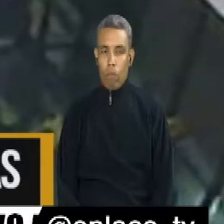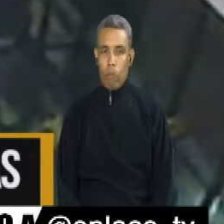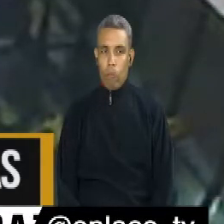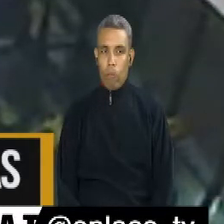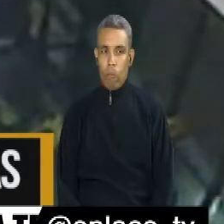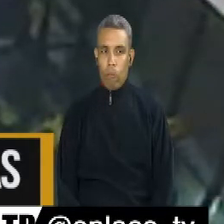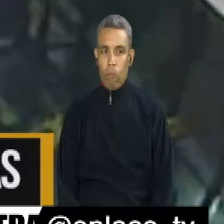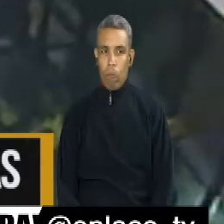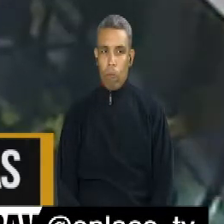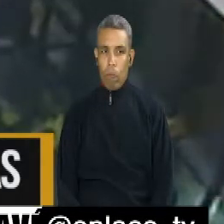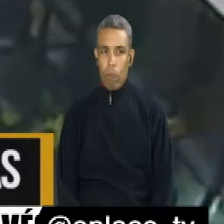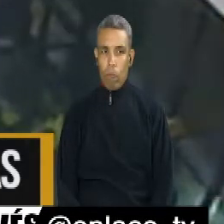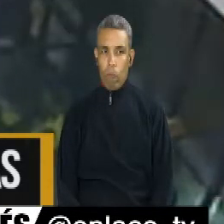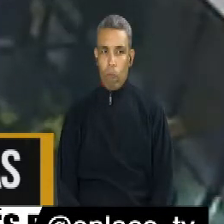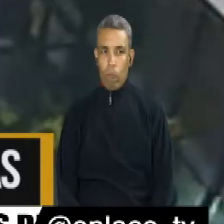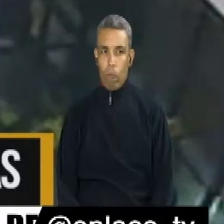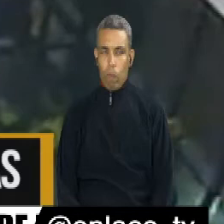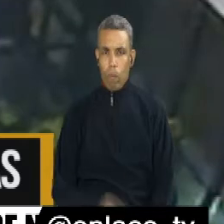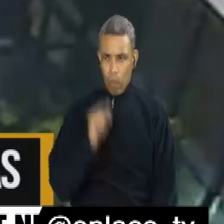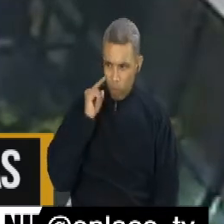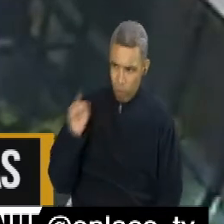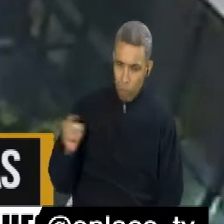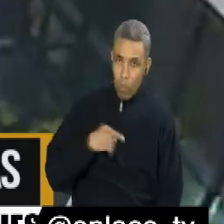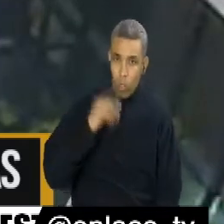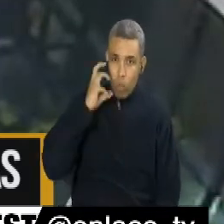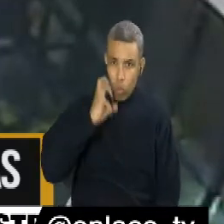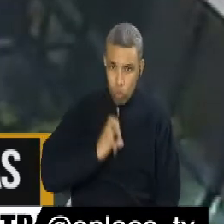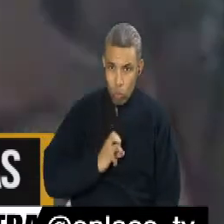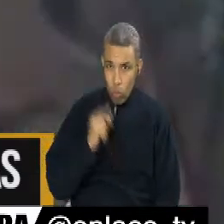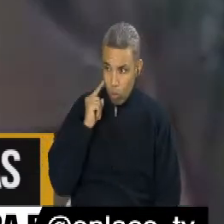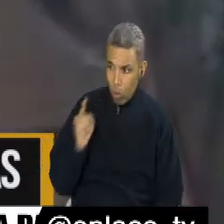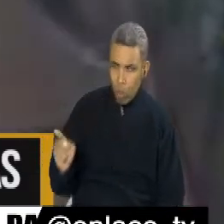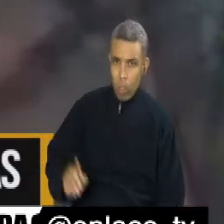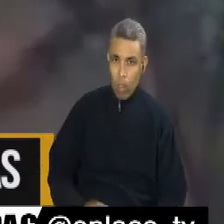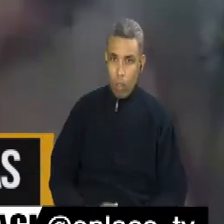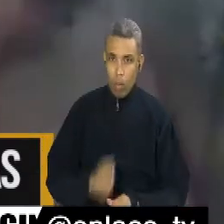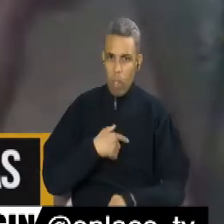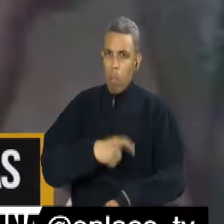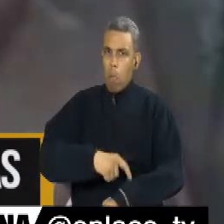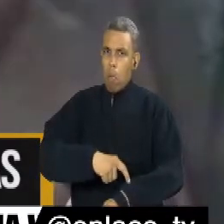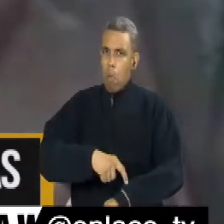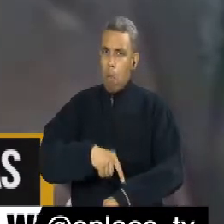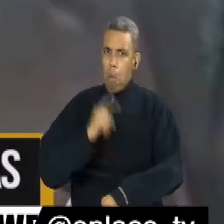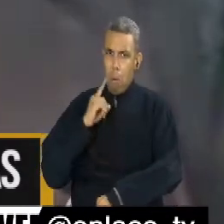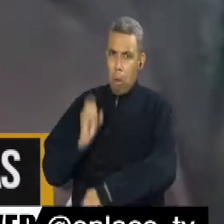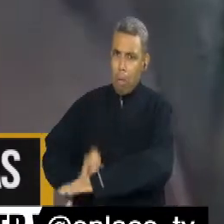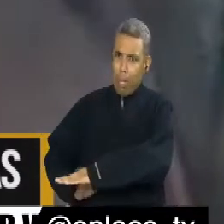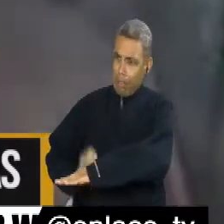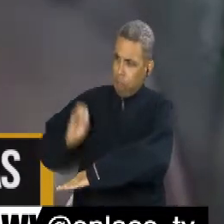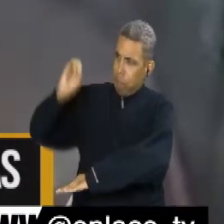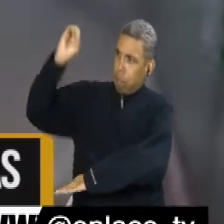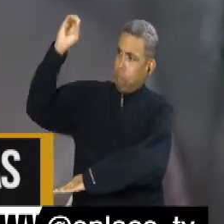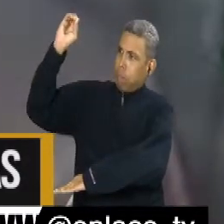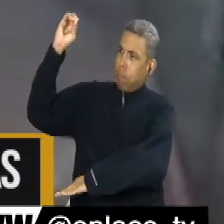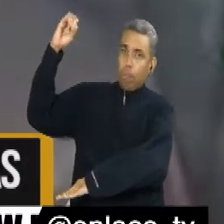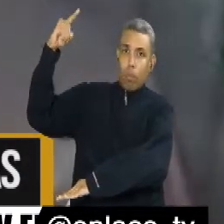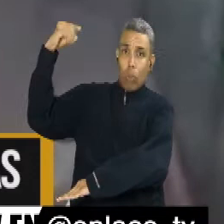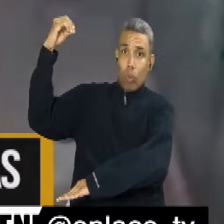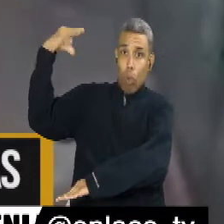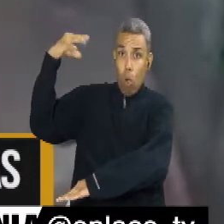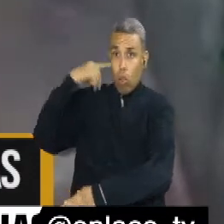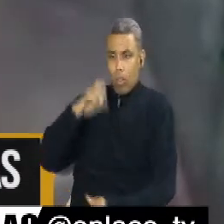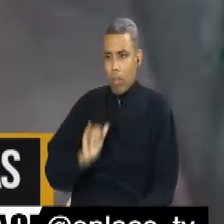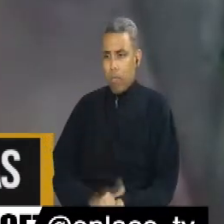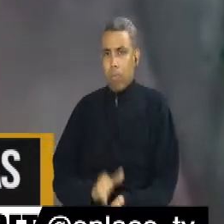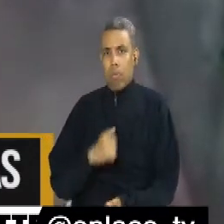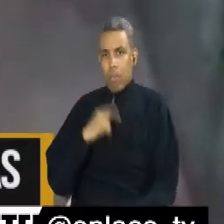con casco cerrado y a plena luz del día intimidan a sus víctimas. Uno de ellos saca un arma de fuego y amenaza a los trabajadores del local comercial